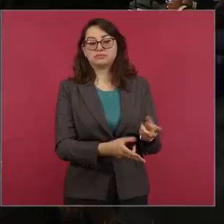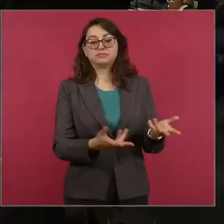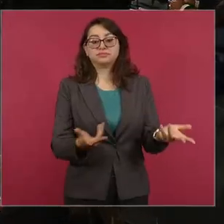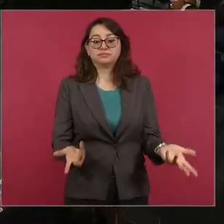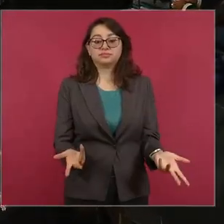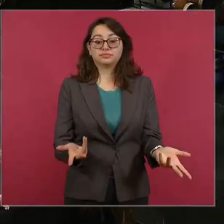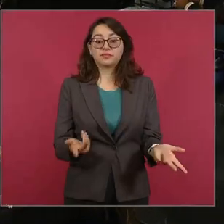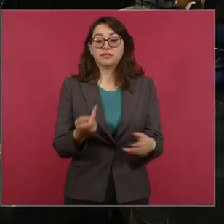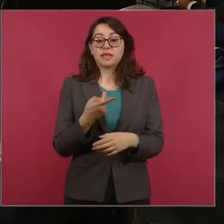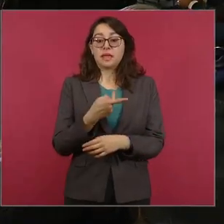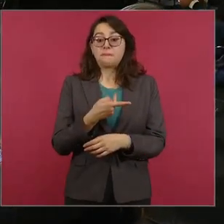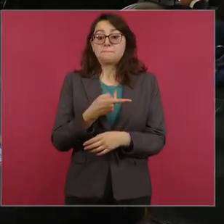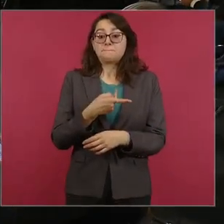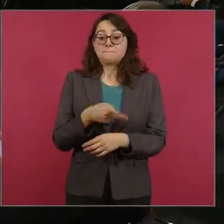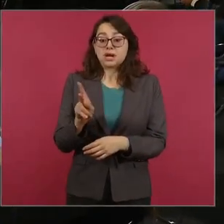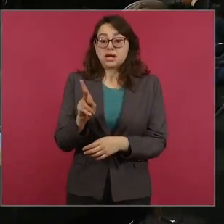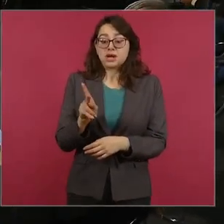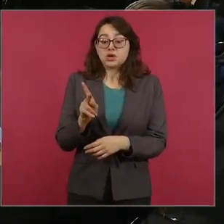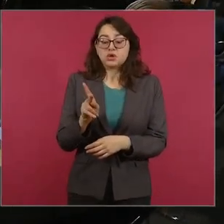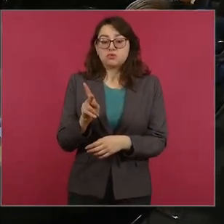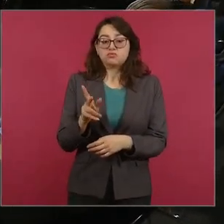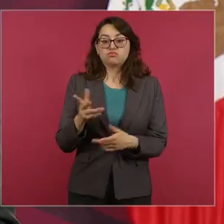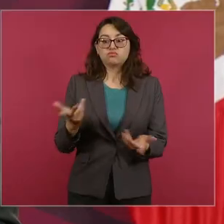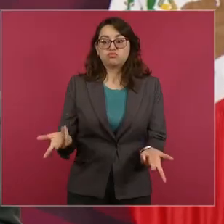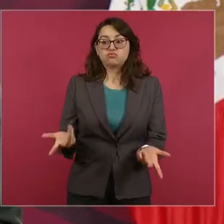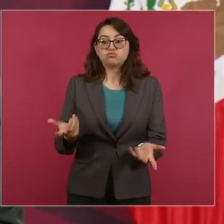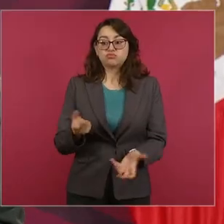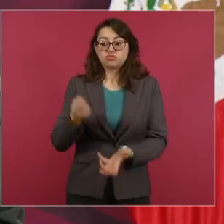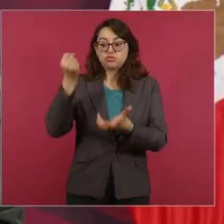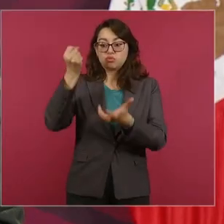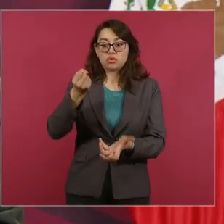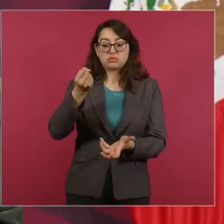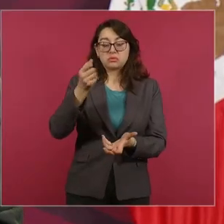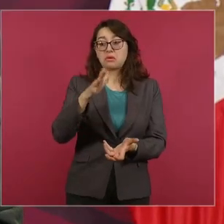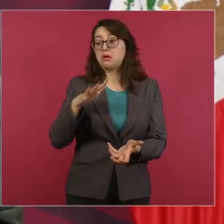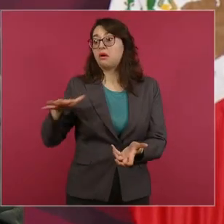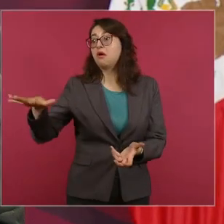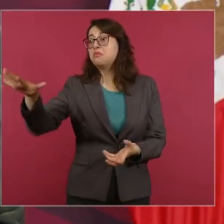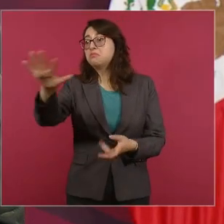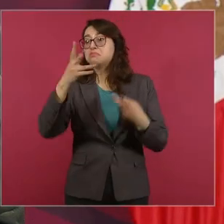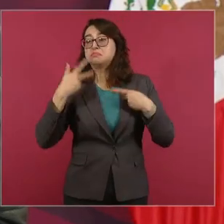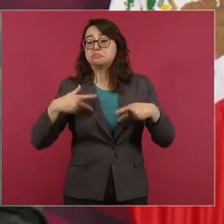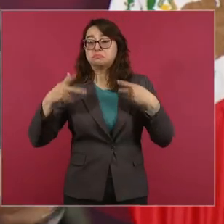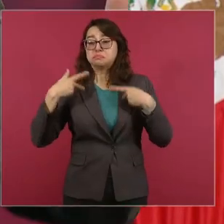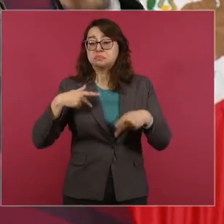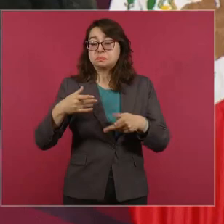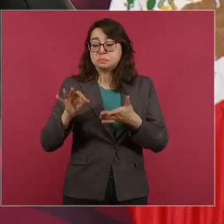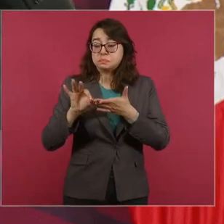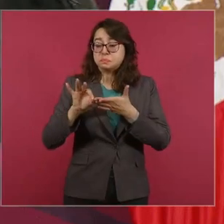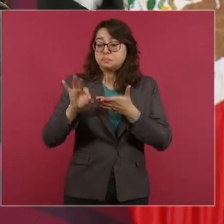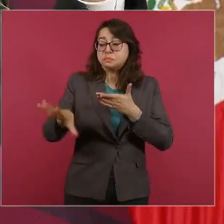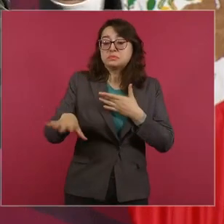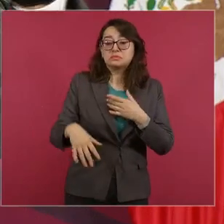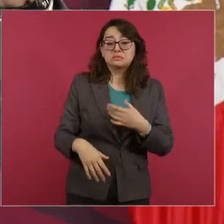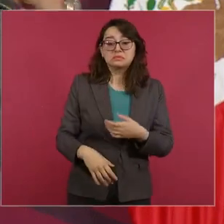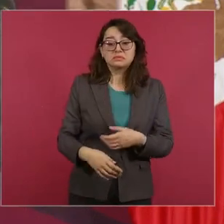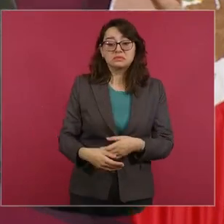le llegaba nada al pueblo, el presupuesto